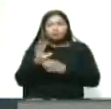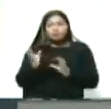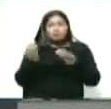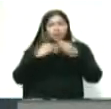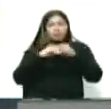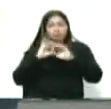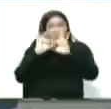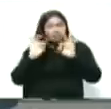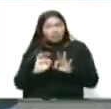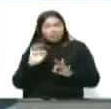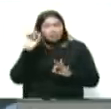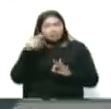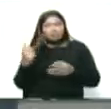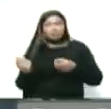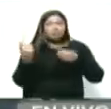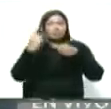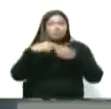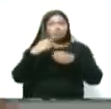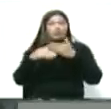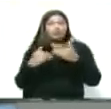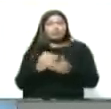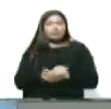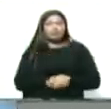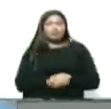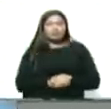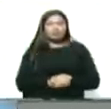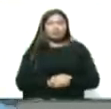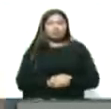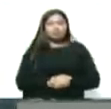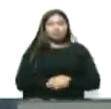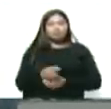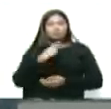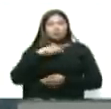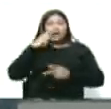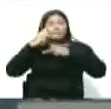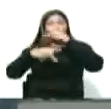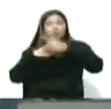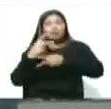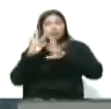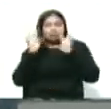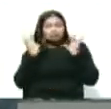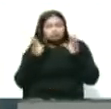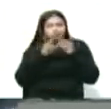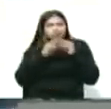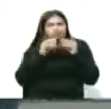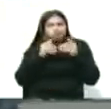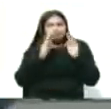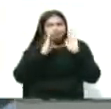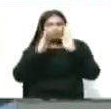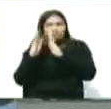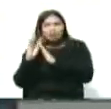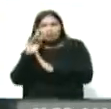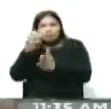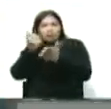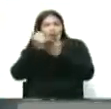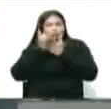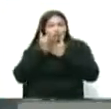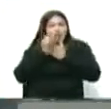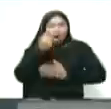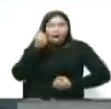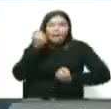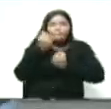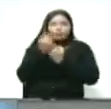que al mismo tiempo forma parte de una política estructural y orgánica que ayuda,